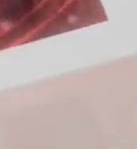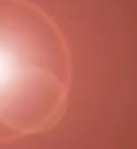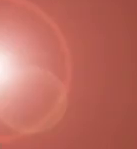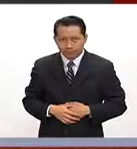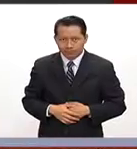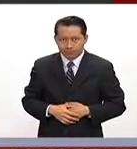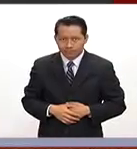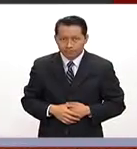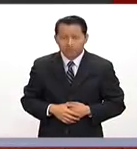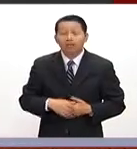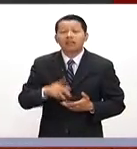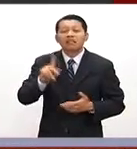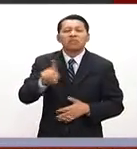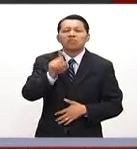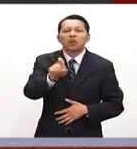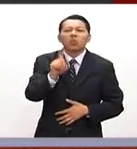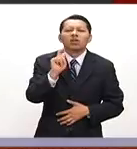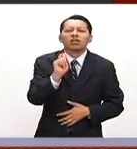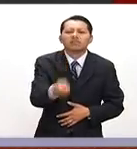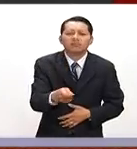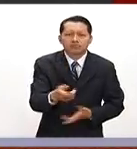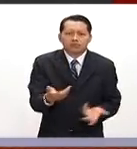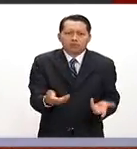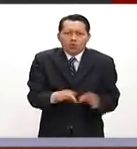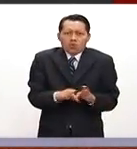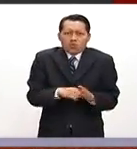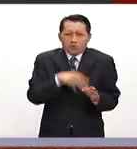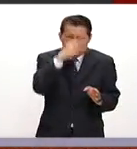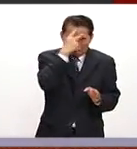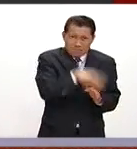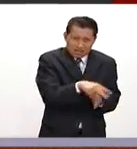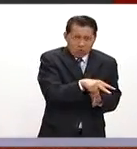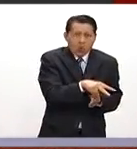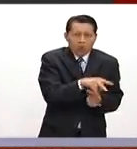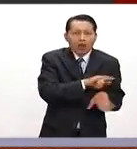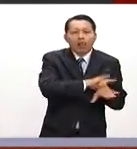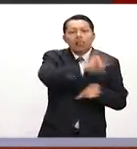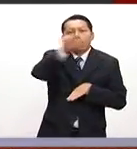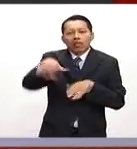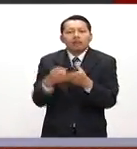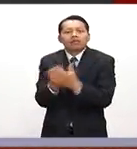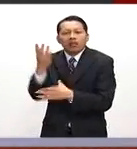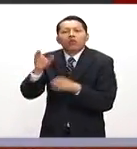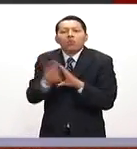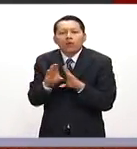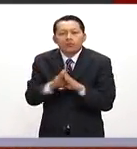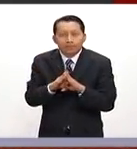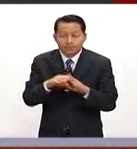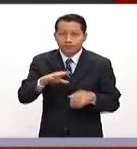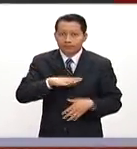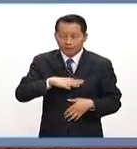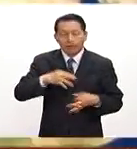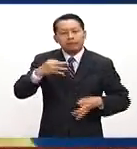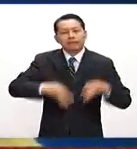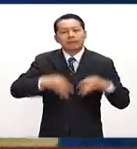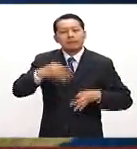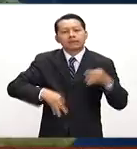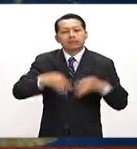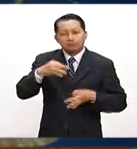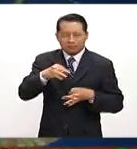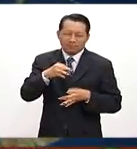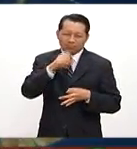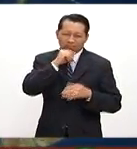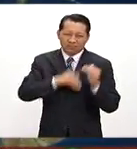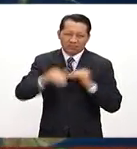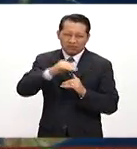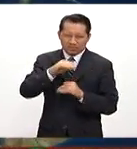Y la pregunta es cómo salieron del país estos animales. El Tribunal Supremo de Justicia de Venezuela declaró